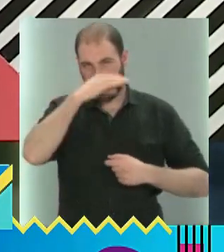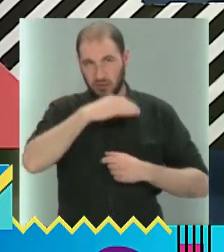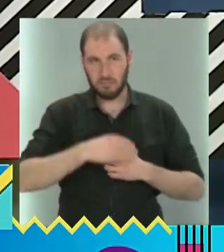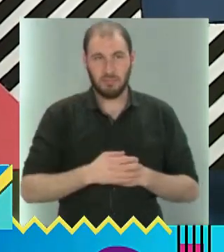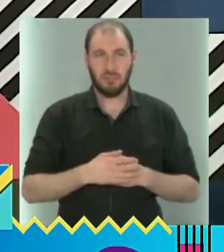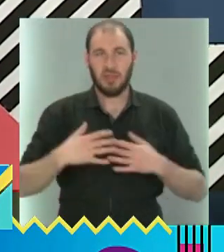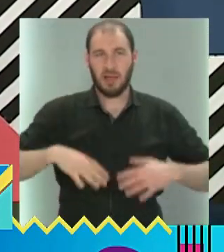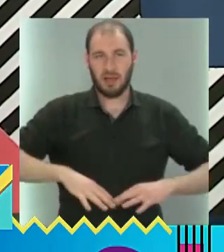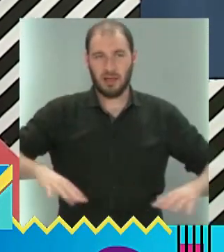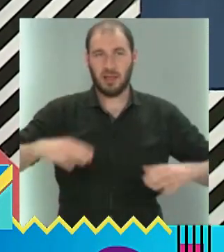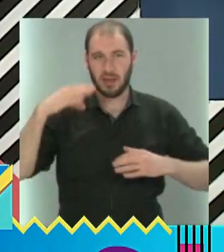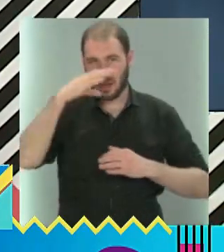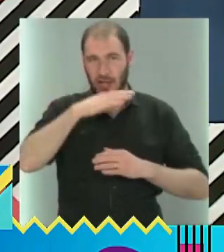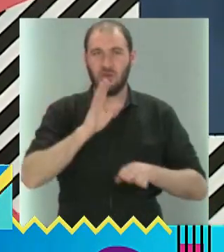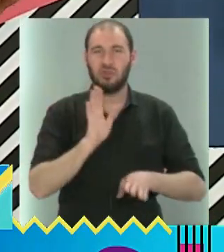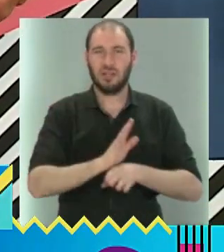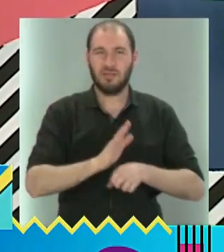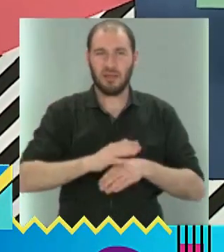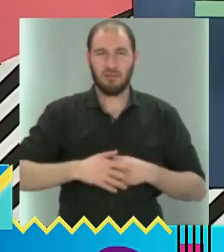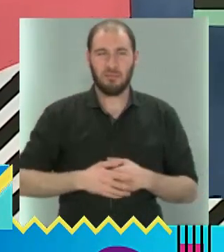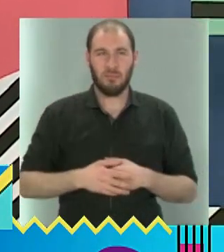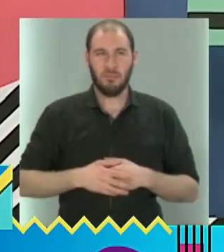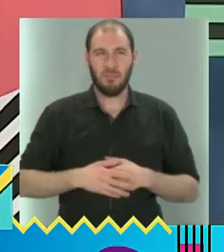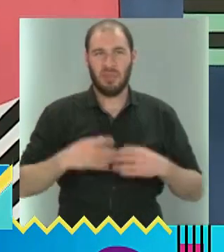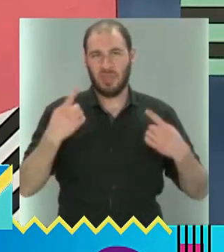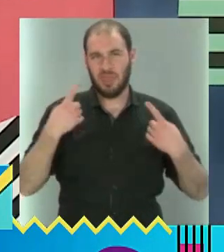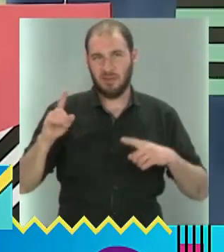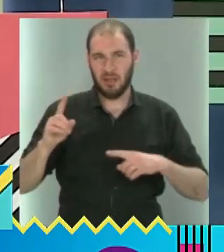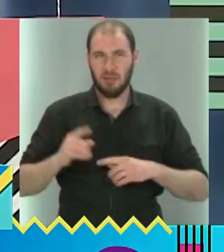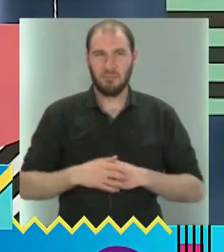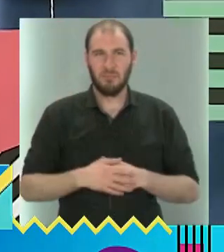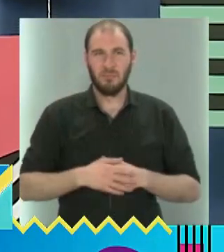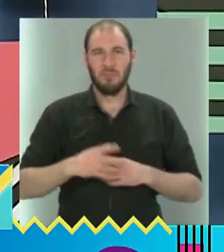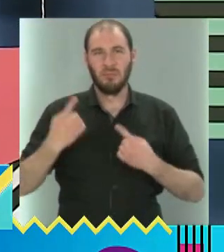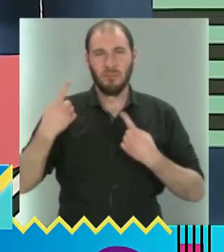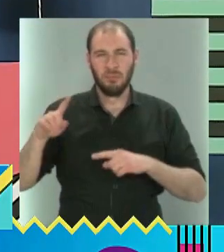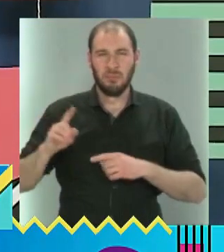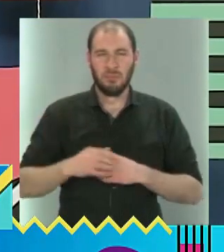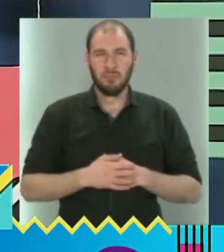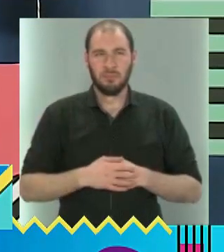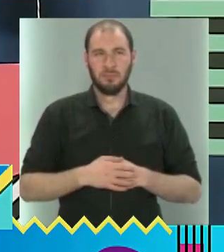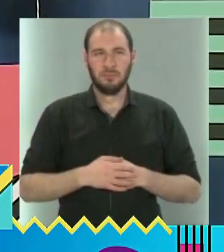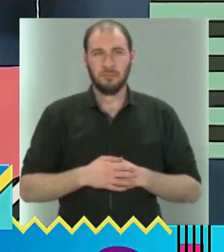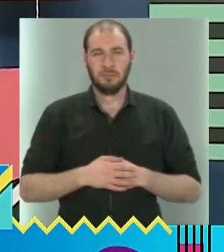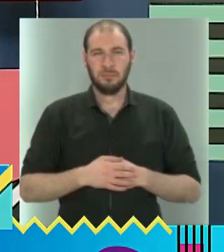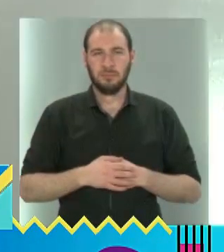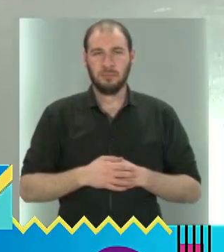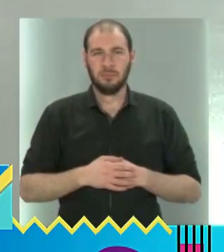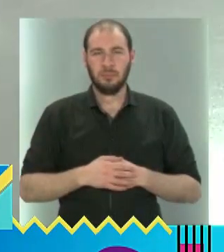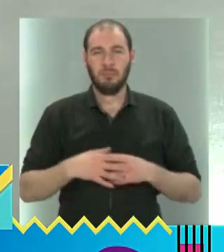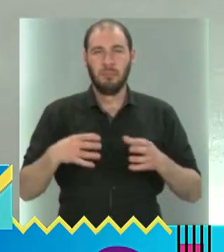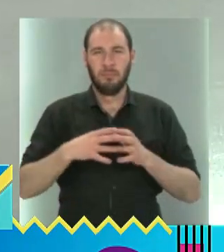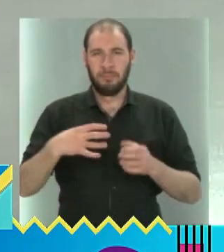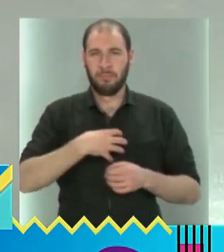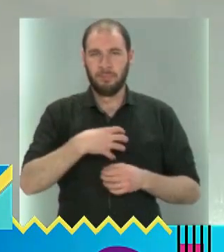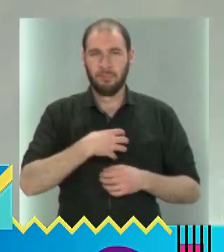la hakama como símbolo de distinción, ¿no? Yeah. Es una distinción que tienen los